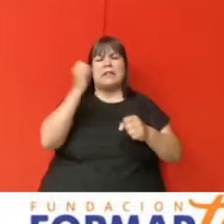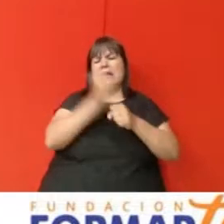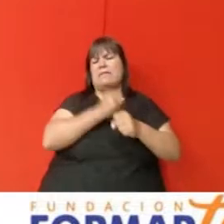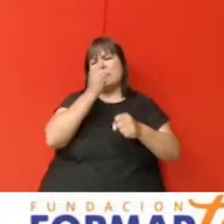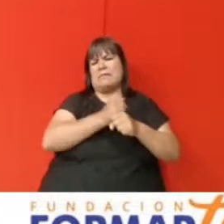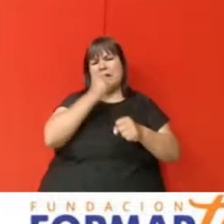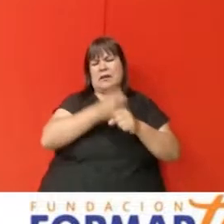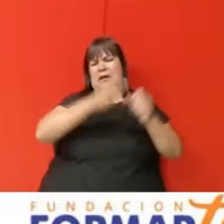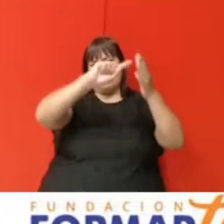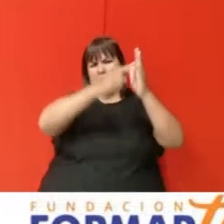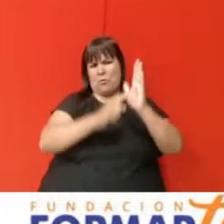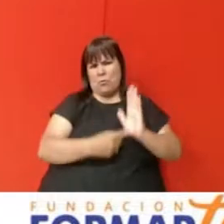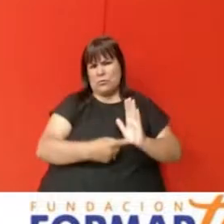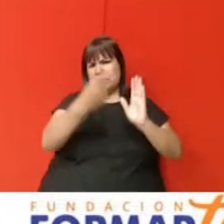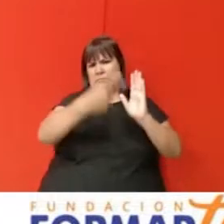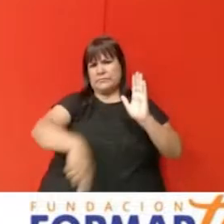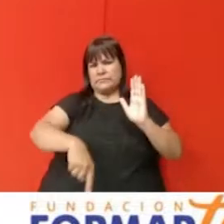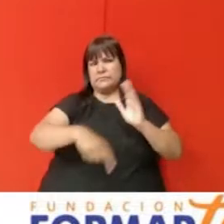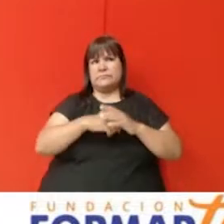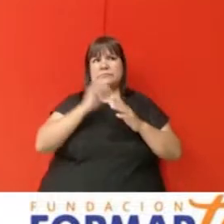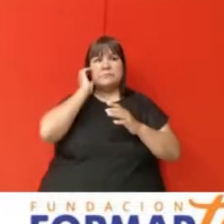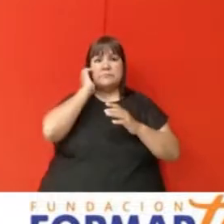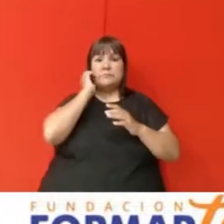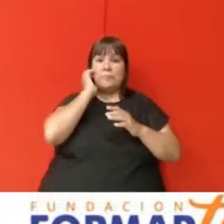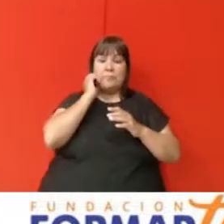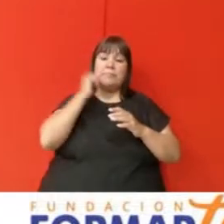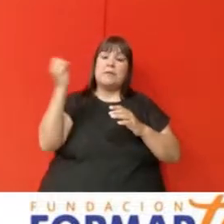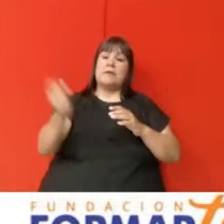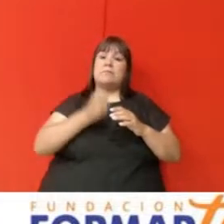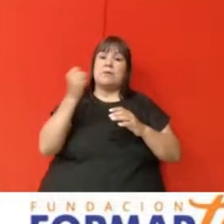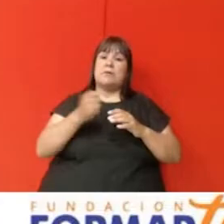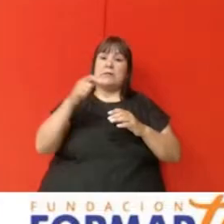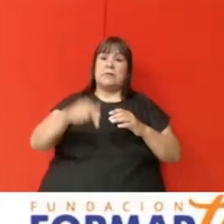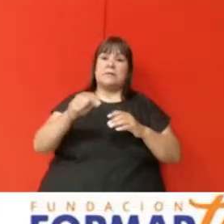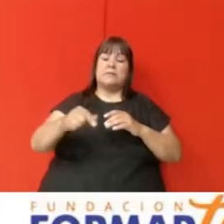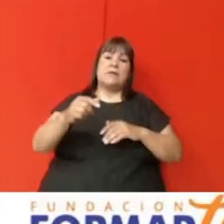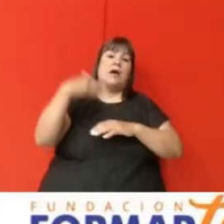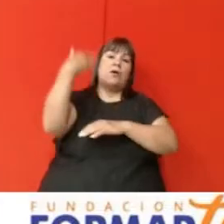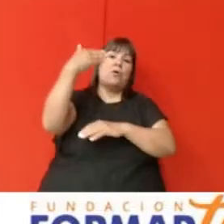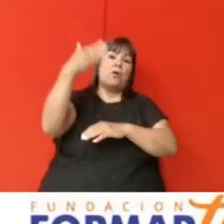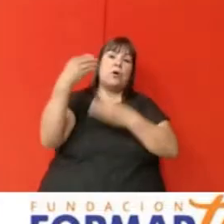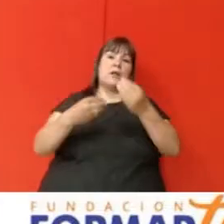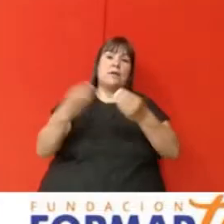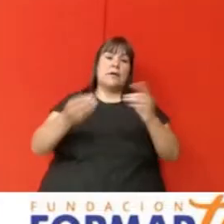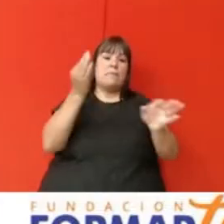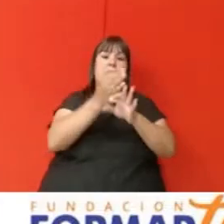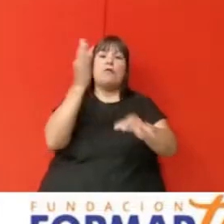Es por eso que festejo que este tipo de encuentros que sean multidisciplinarios, porque de acá pueden salir